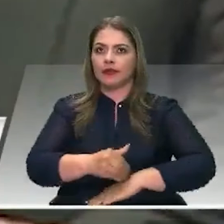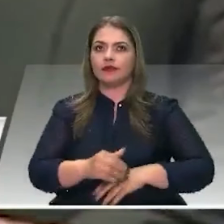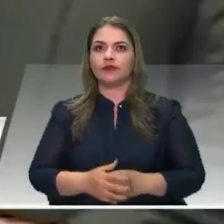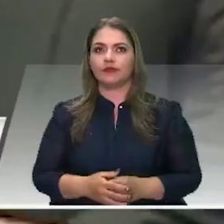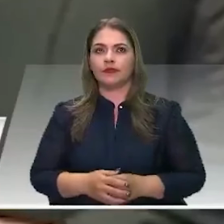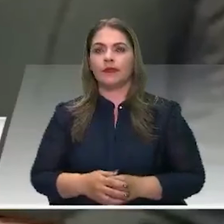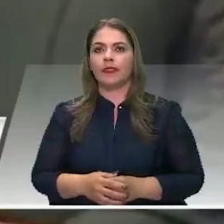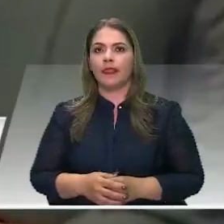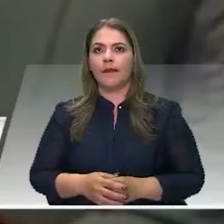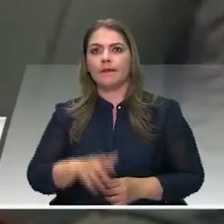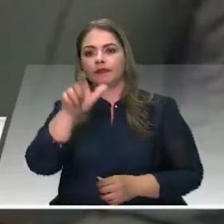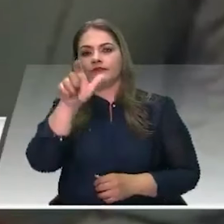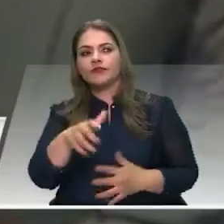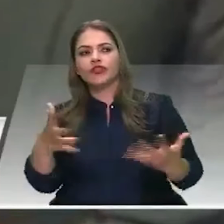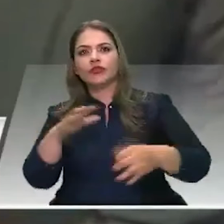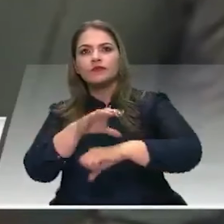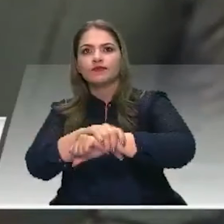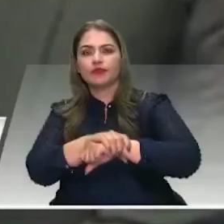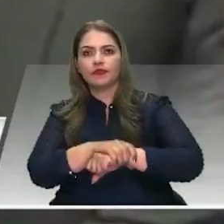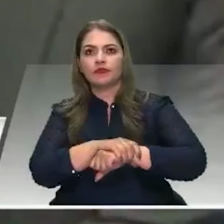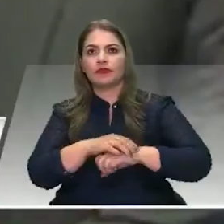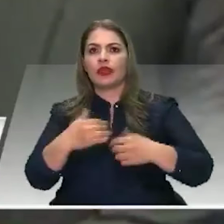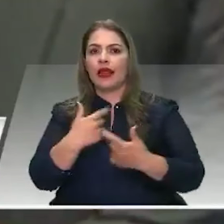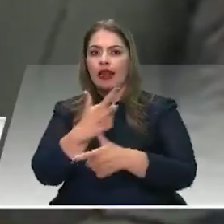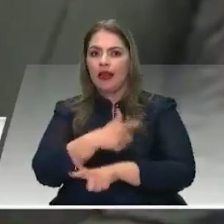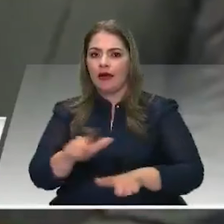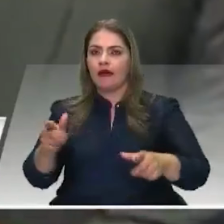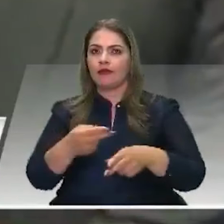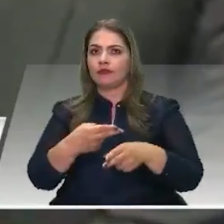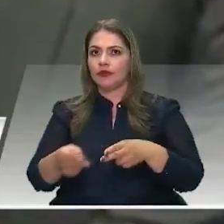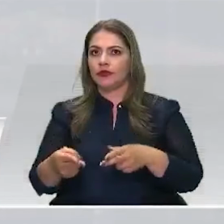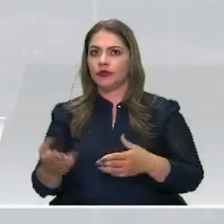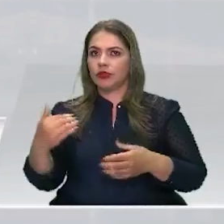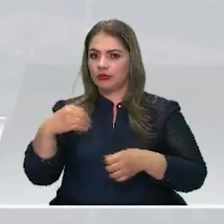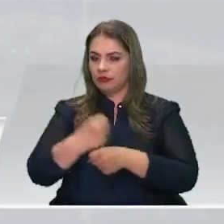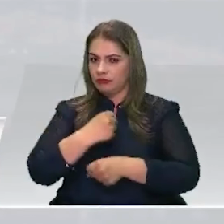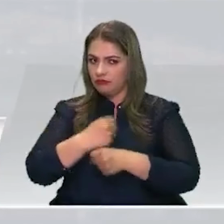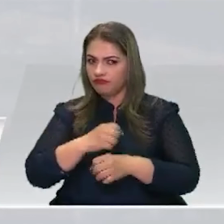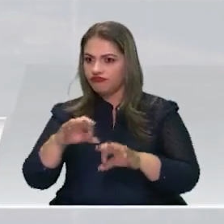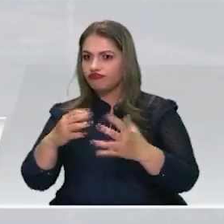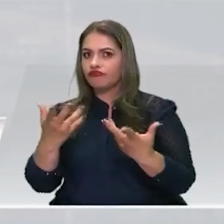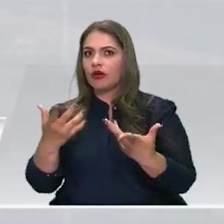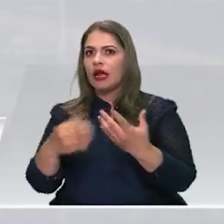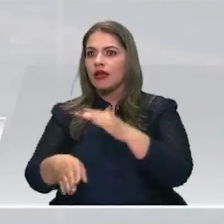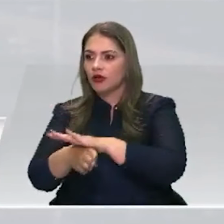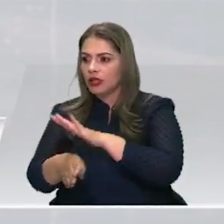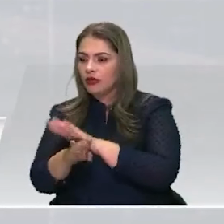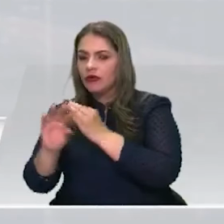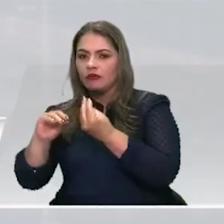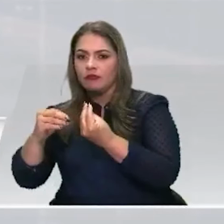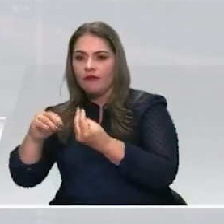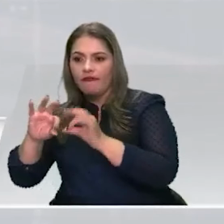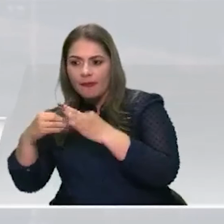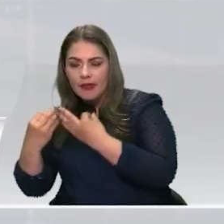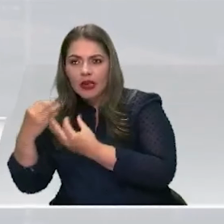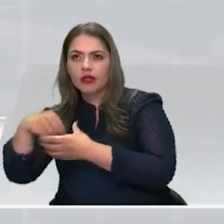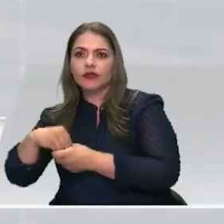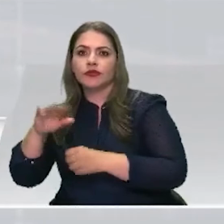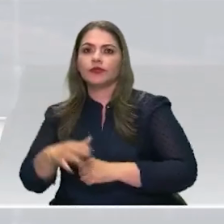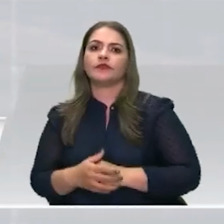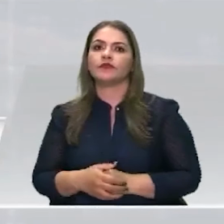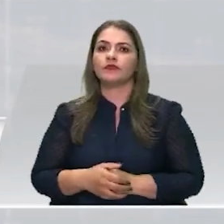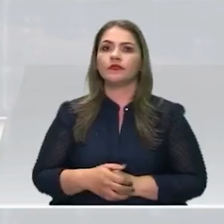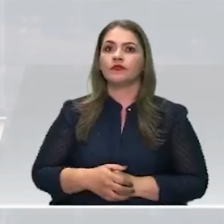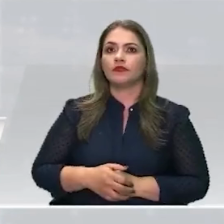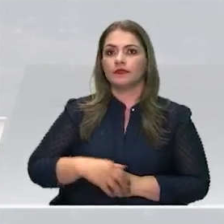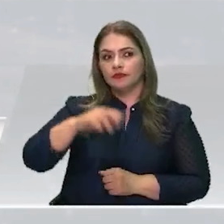así como poder recuperar su pronta libertad para que pueda retornar con sus familias. Las autoridades implementaron un plan candado para evitar que el